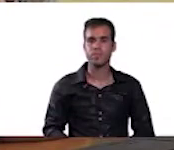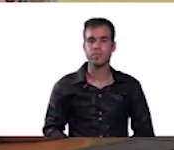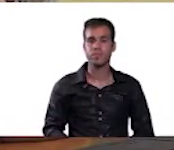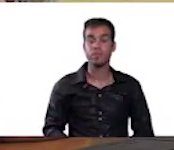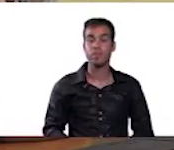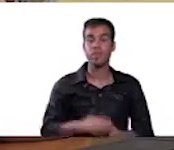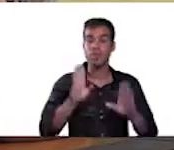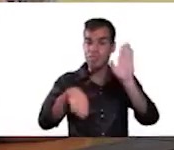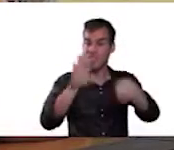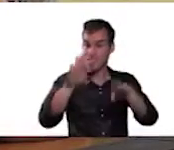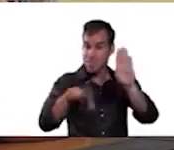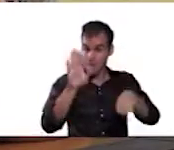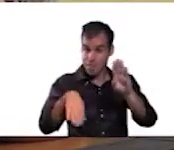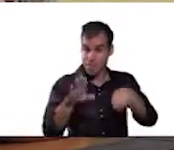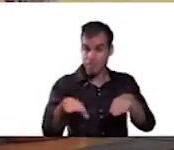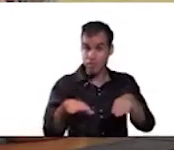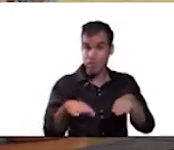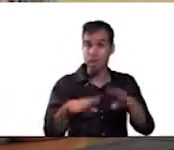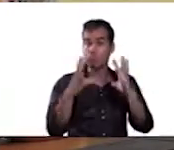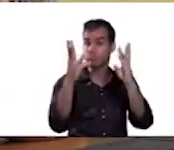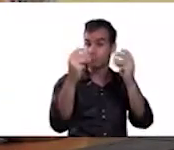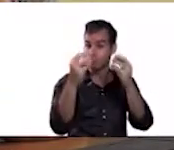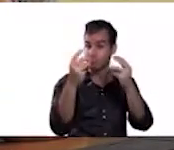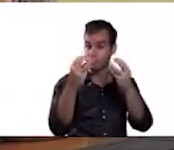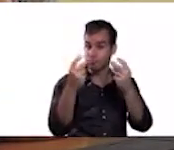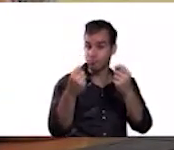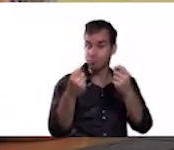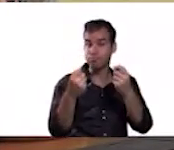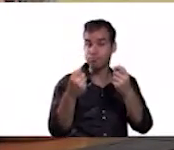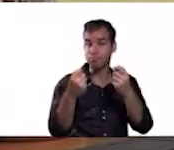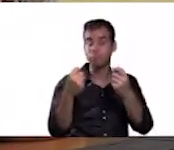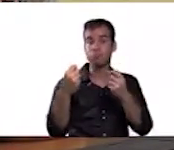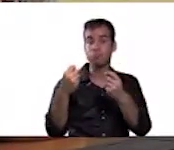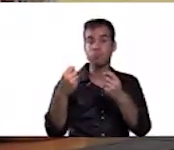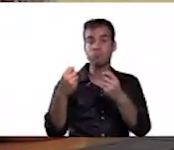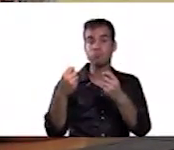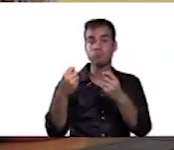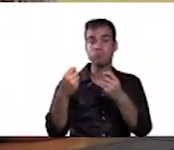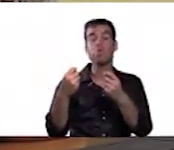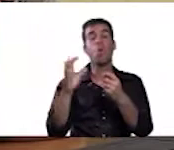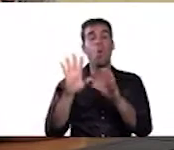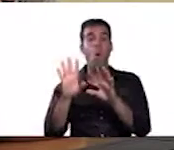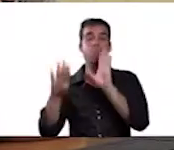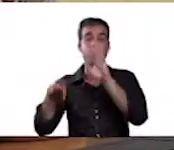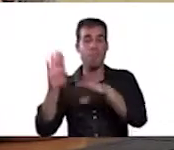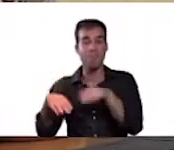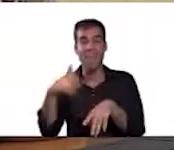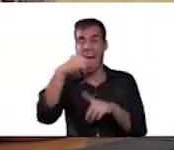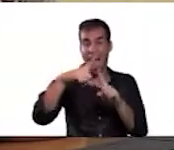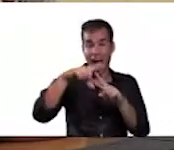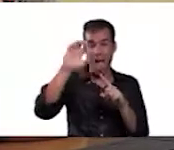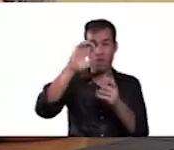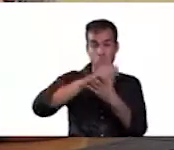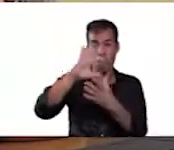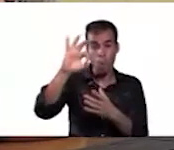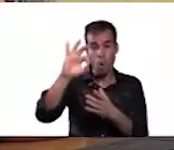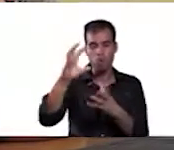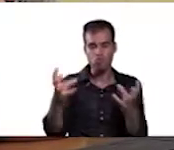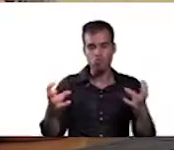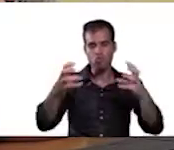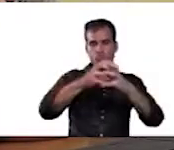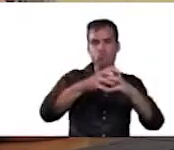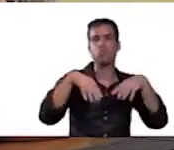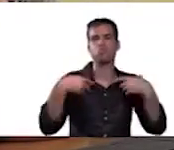clasificarlos en dependencia de la cantidad o en dependencia del átomo de carbono al que esté unido el